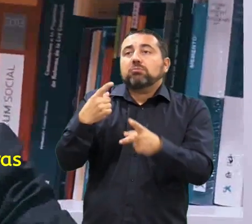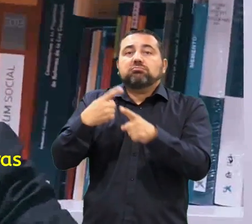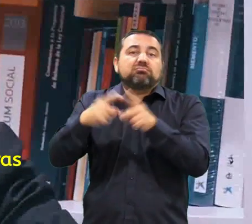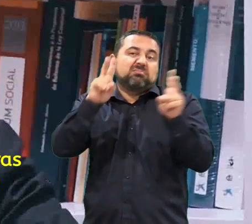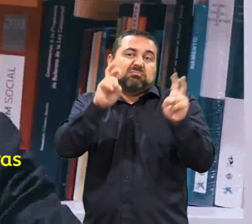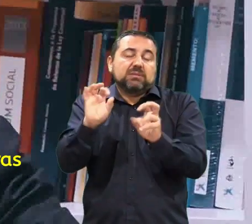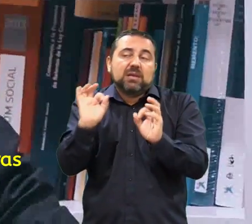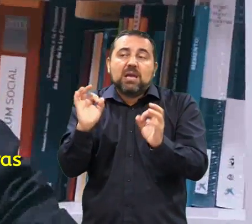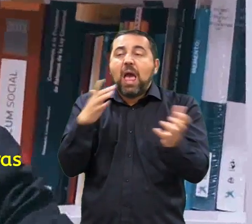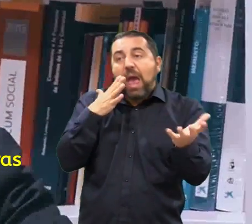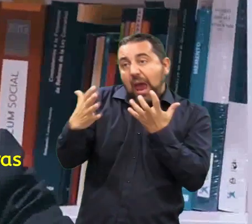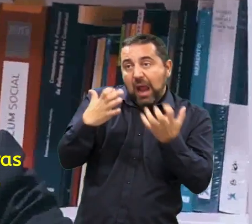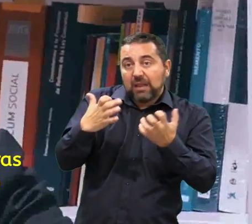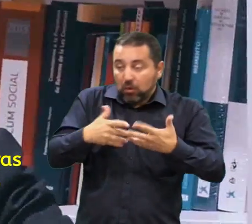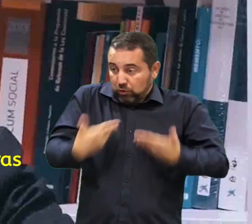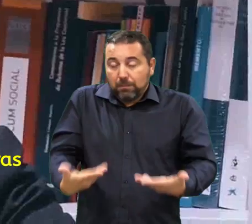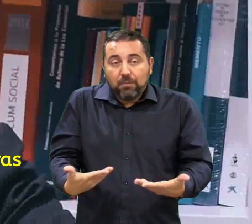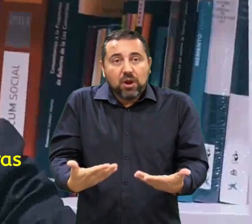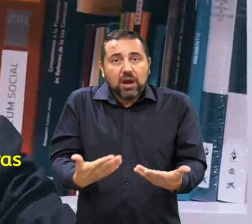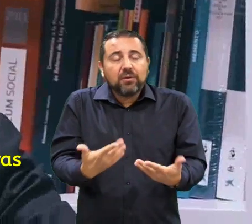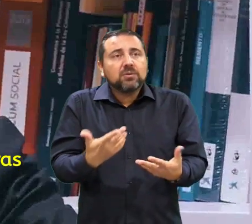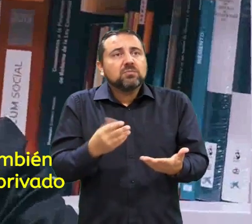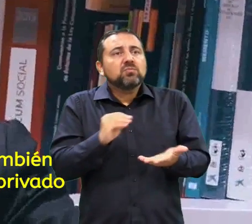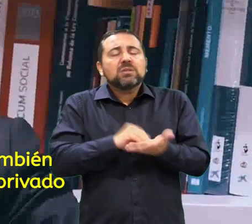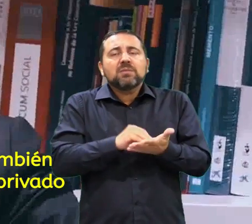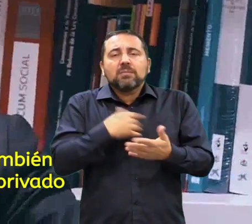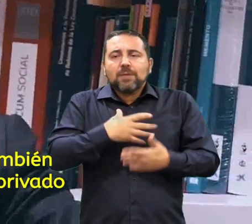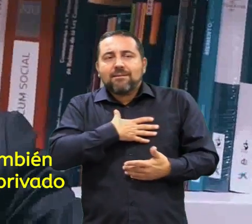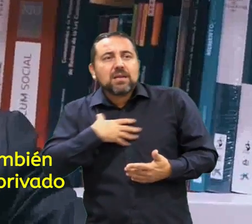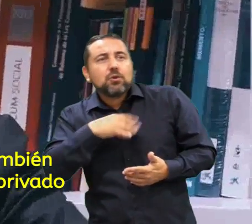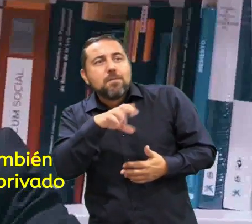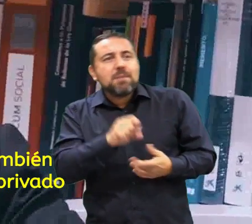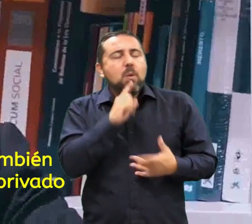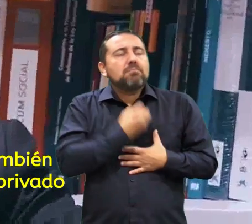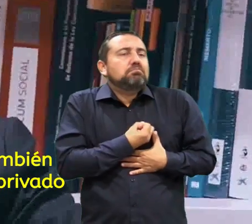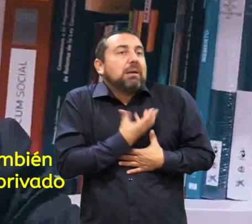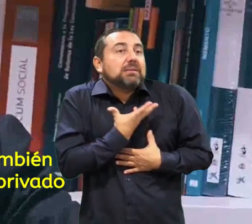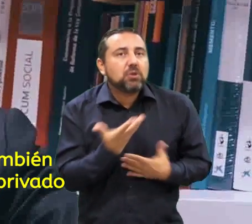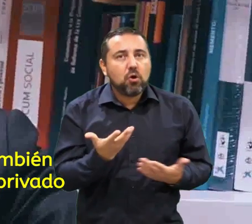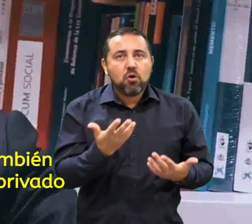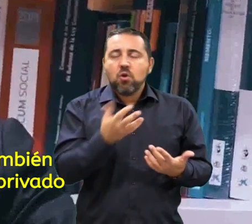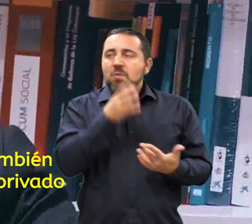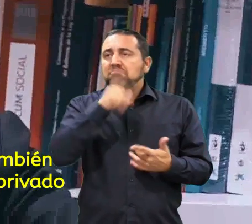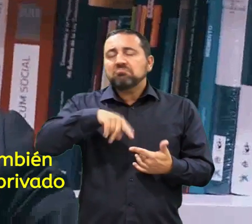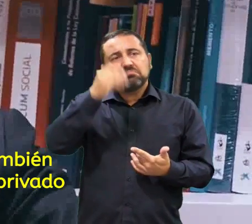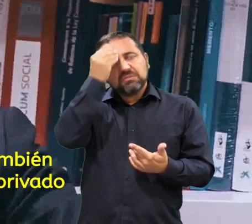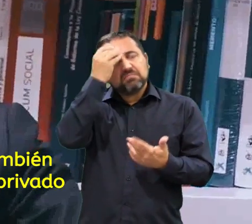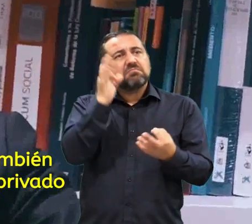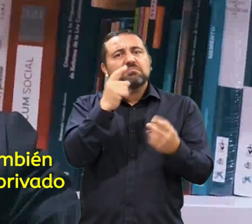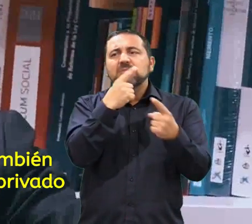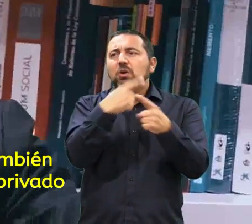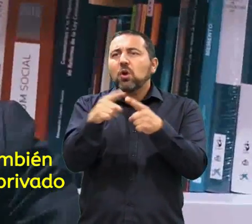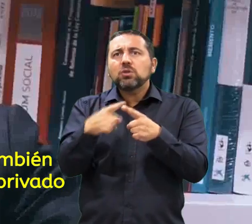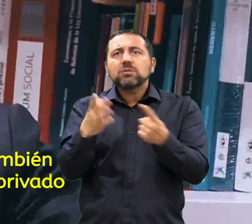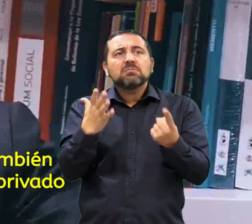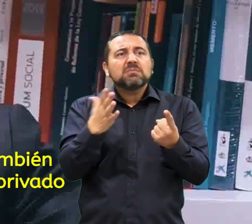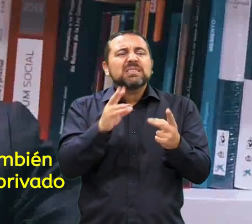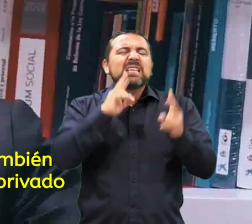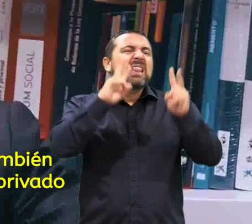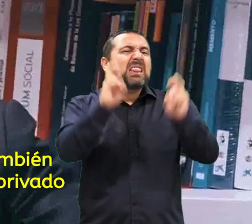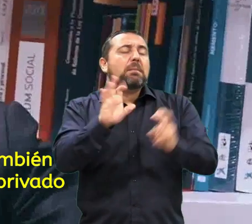escultura y otras modalidades de arte contemporánea, pues a veces, ¿no?, llevados de la pasión del comprador y también